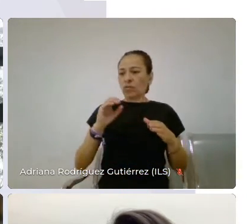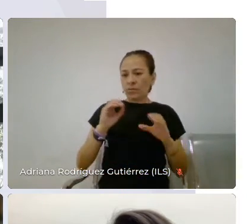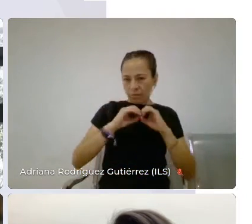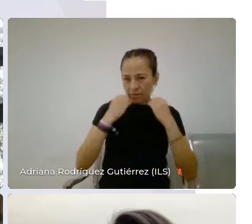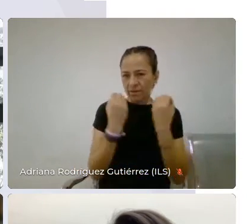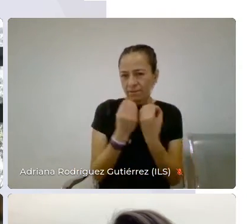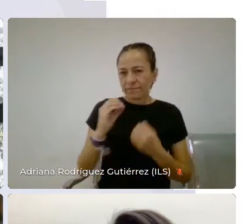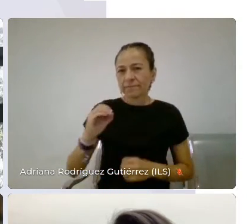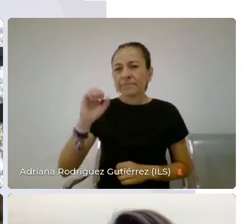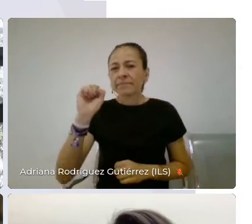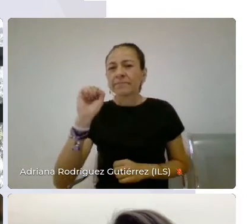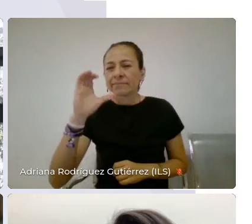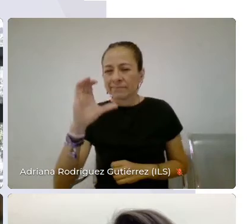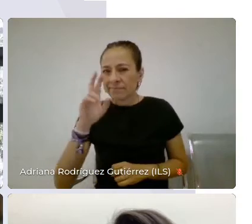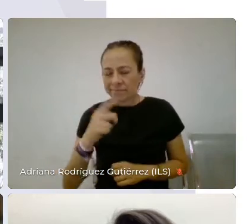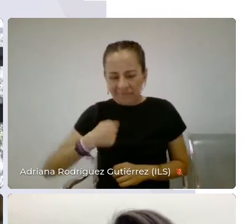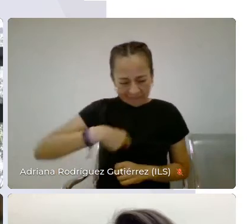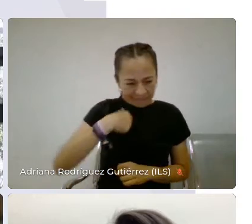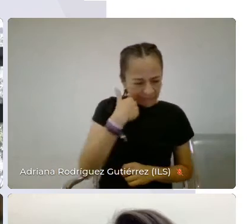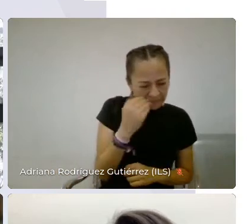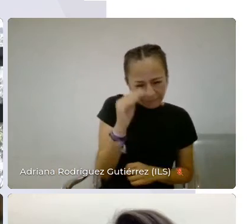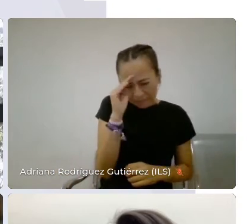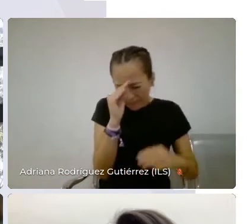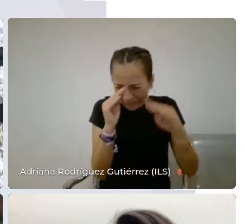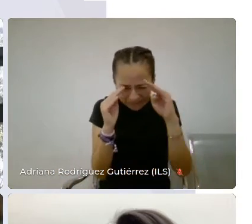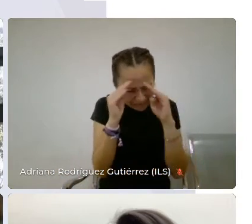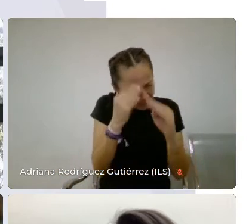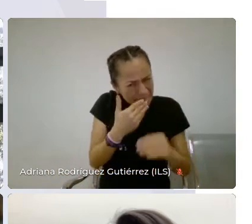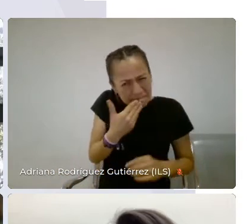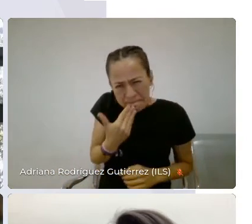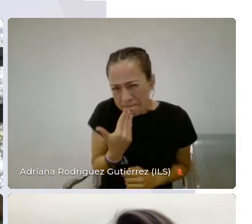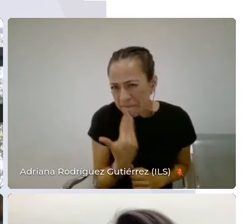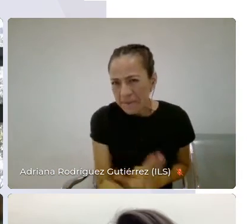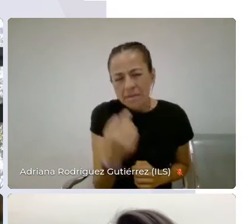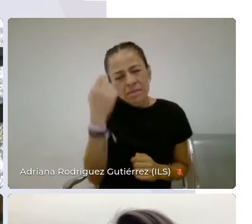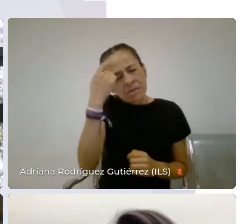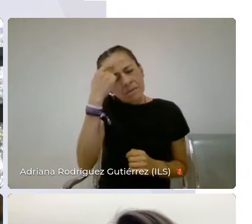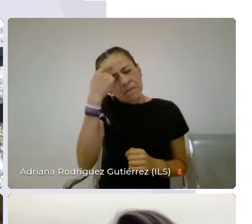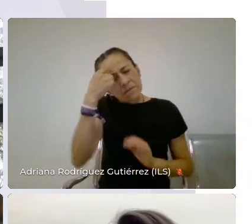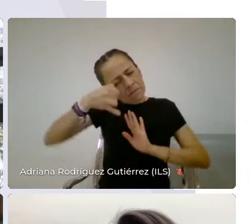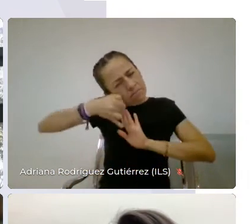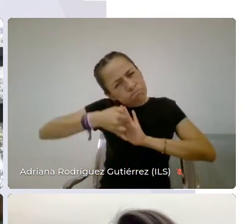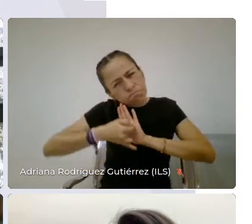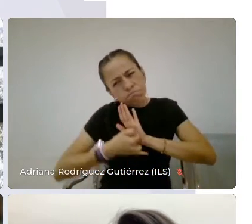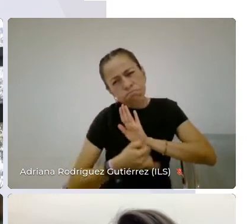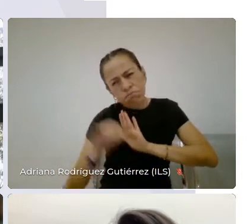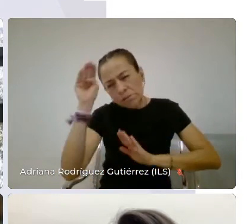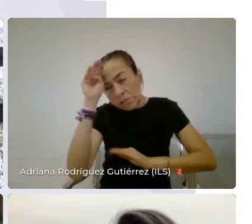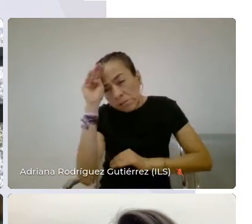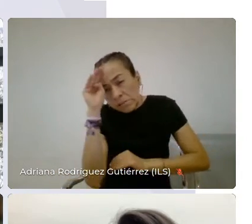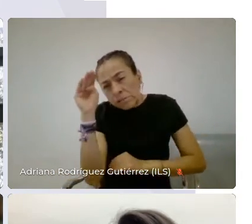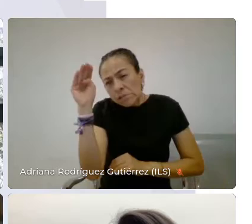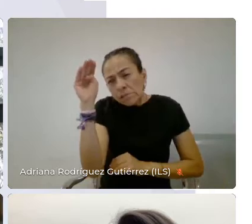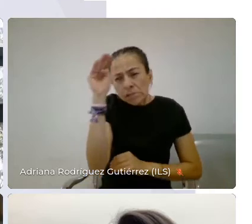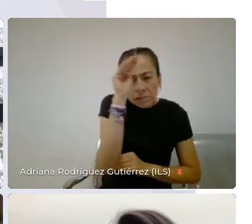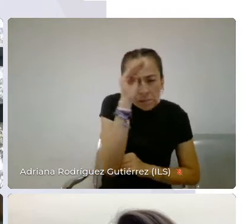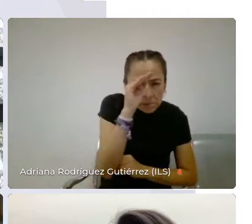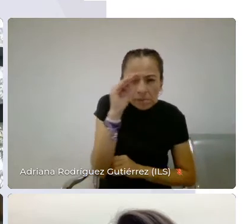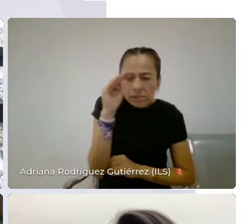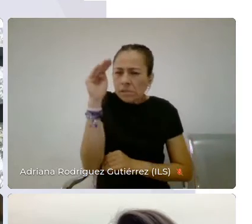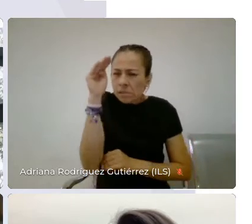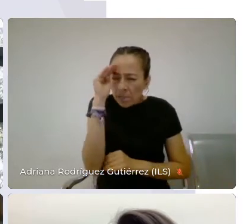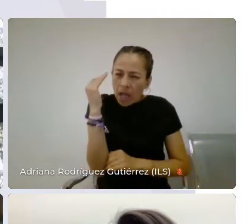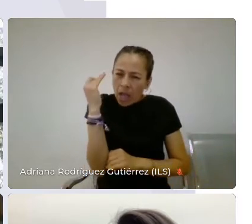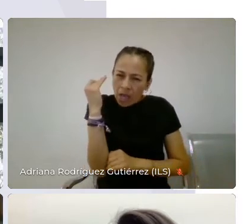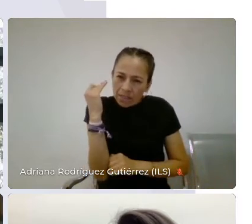las cosas muy bien, reflexionar mucho, entenderlas a mucha profundidad. Yo creo que justo en esos temas son tan complejos que solo